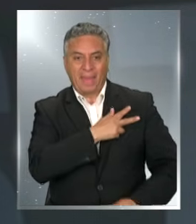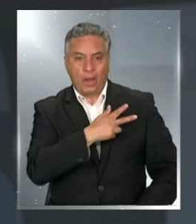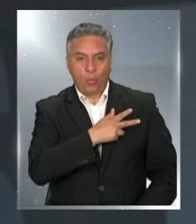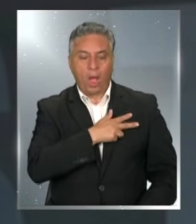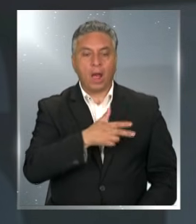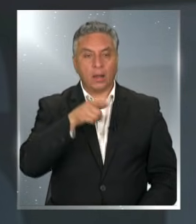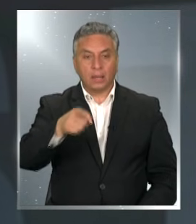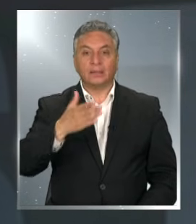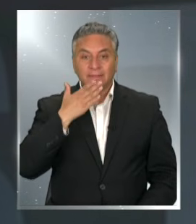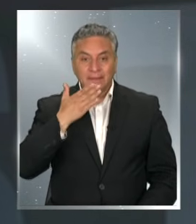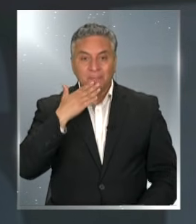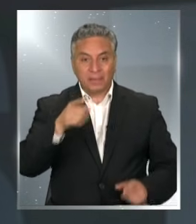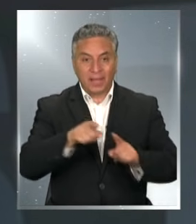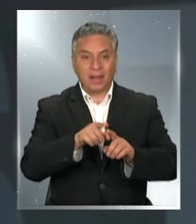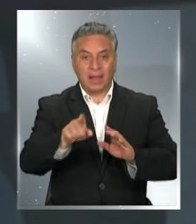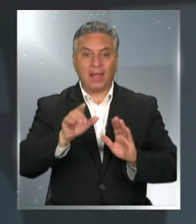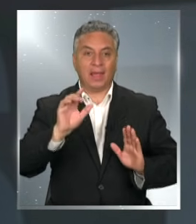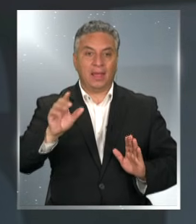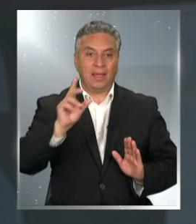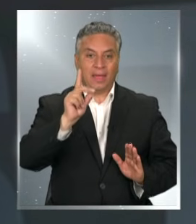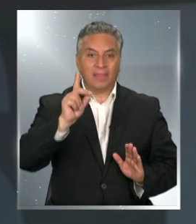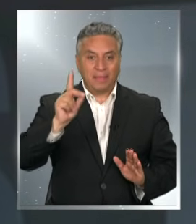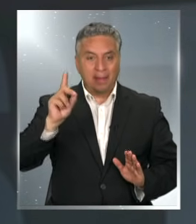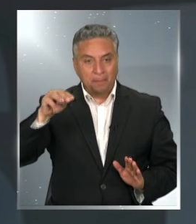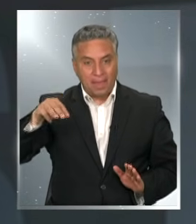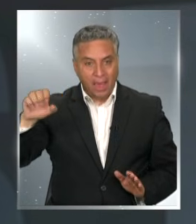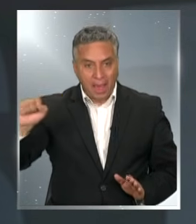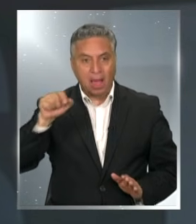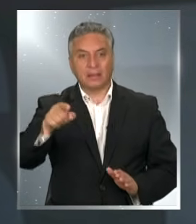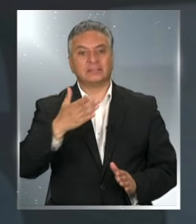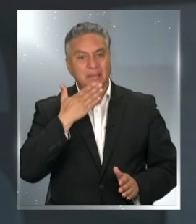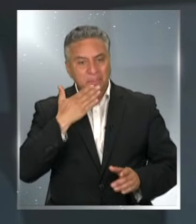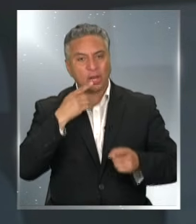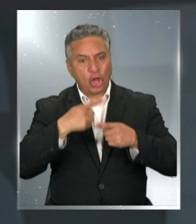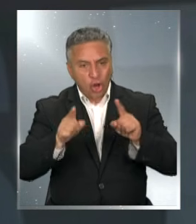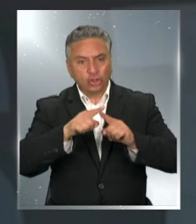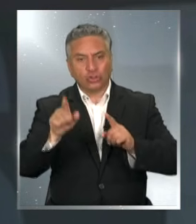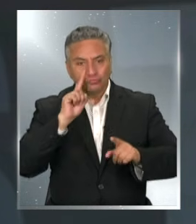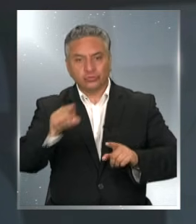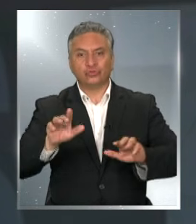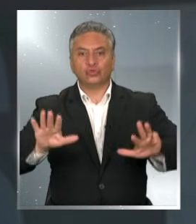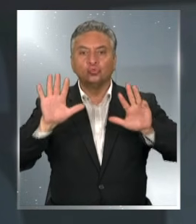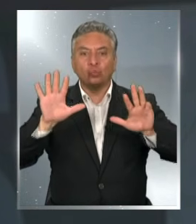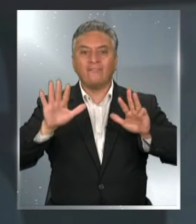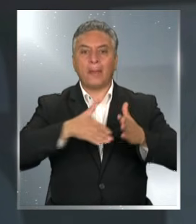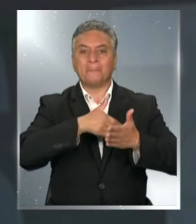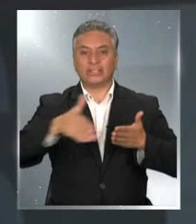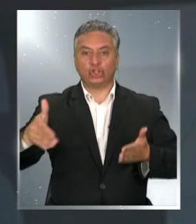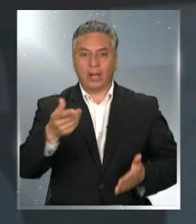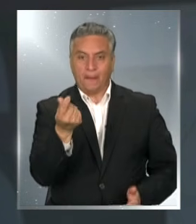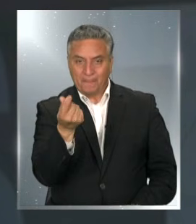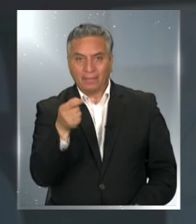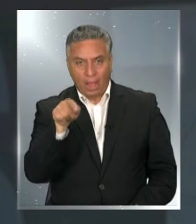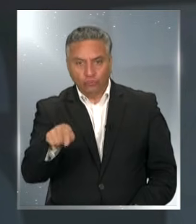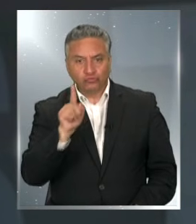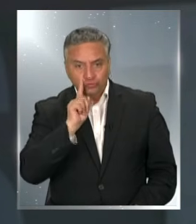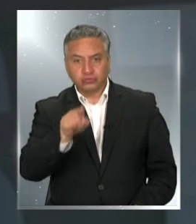de MDMA y 540 gramos de ketamina, además de 9 millones de pesos en efectivo